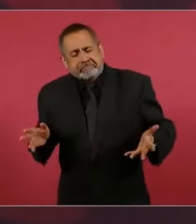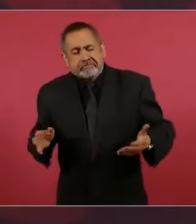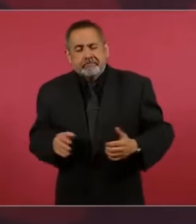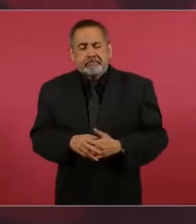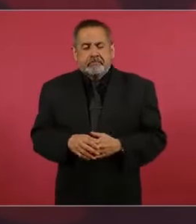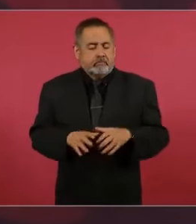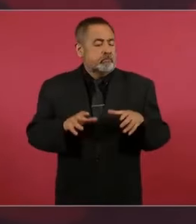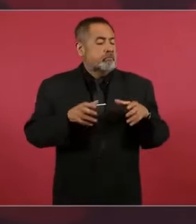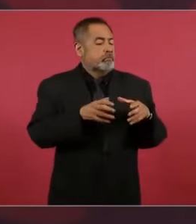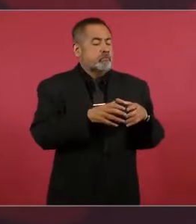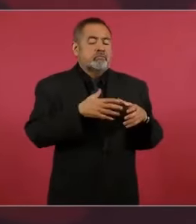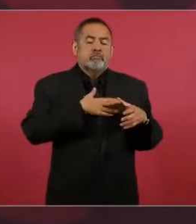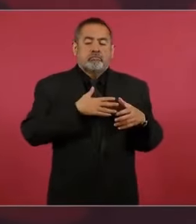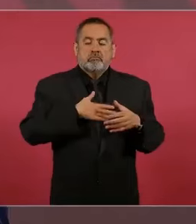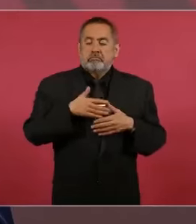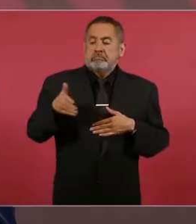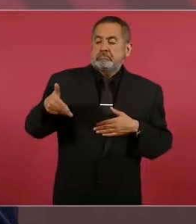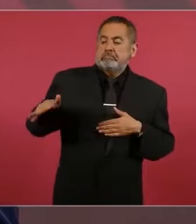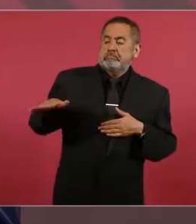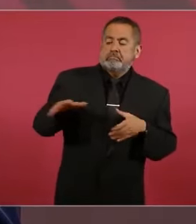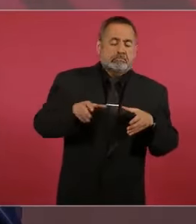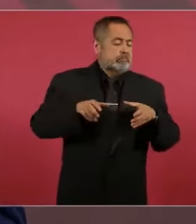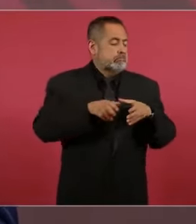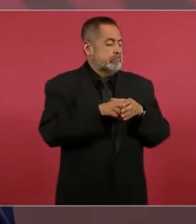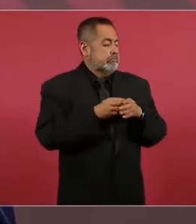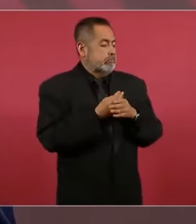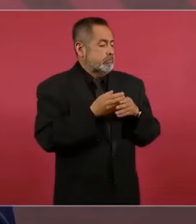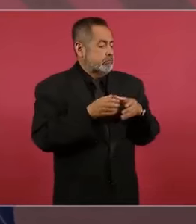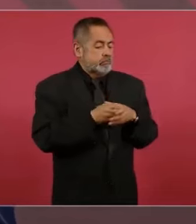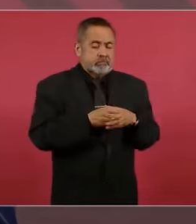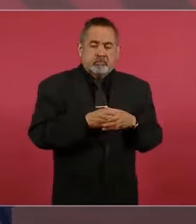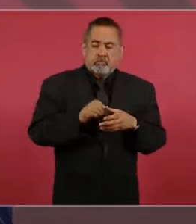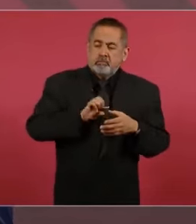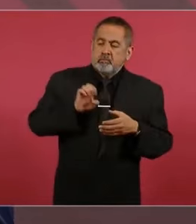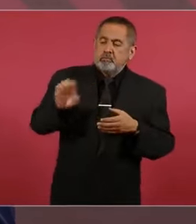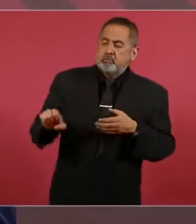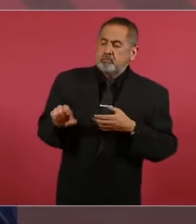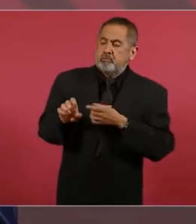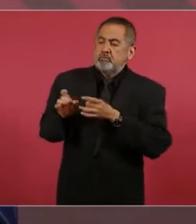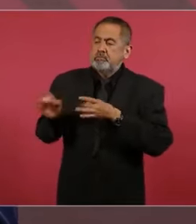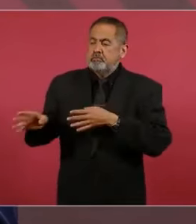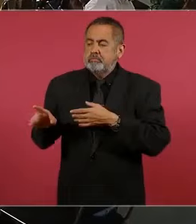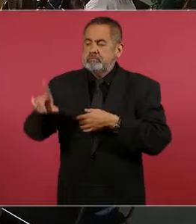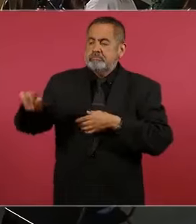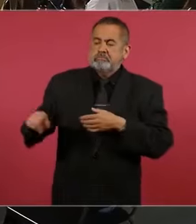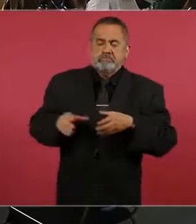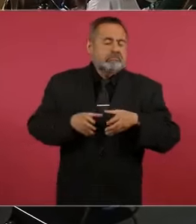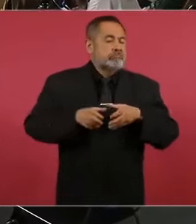porque ellos son clasistas, son racistas.